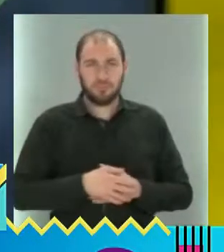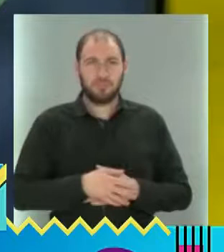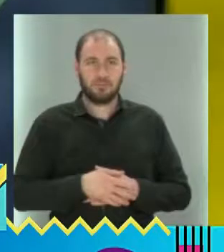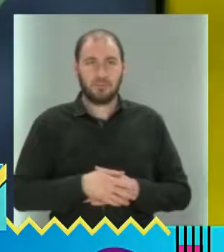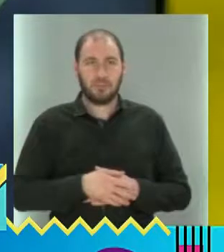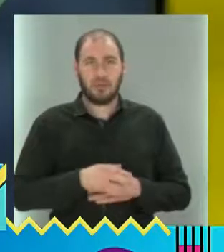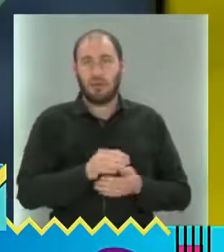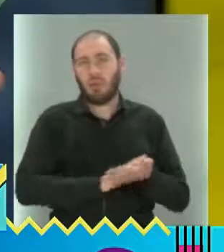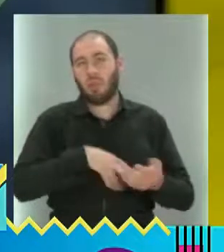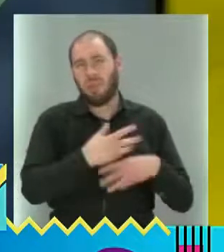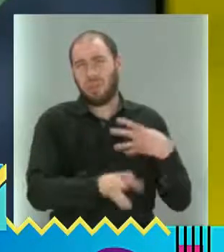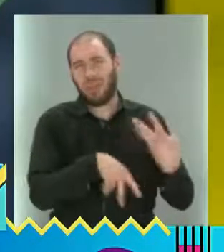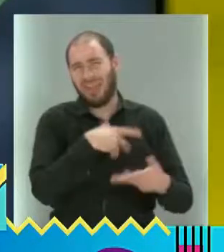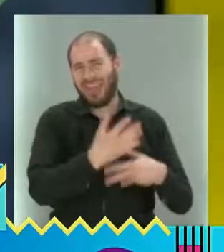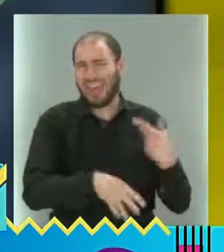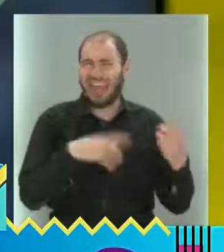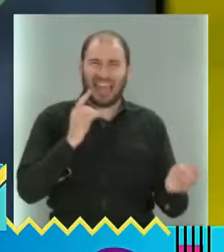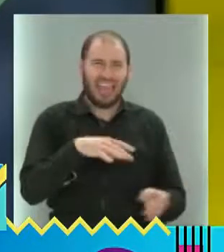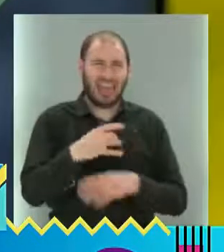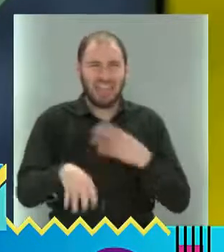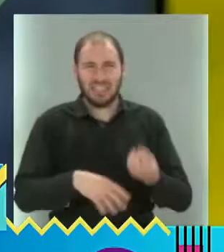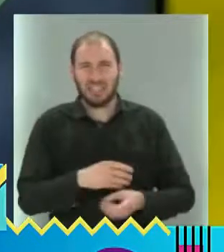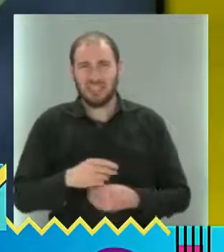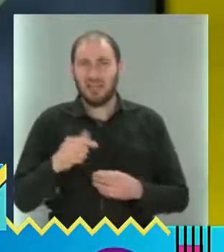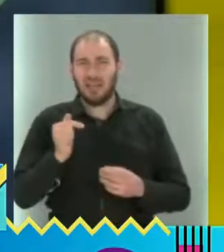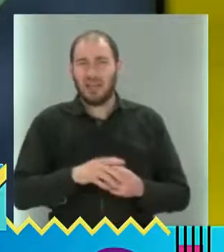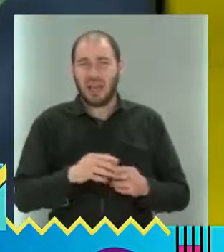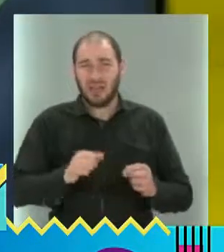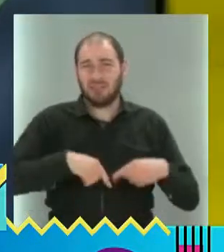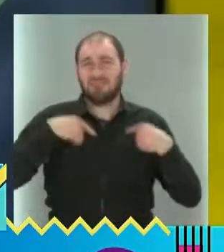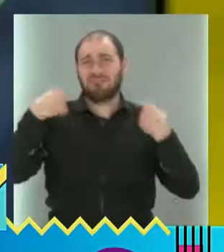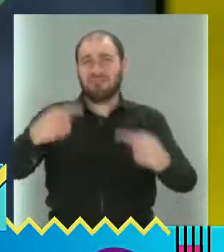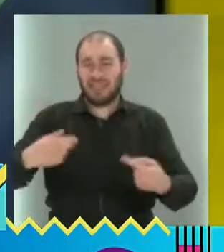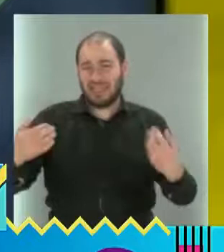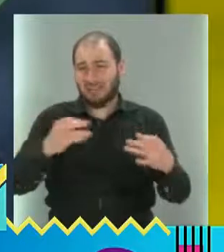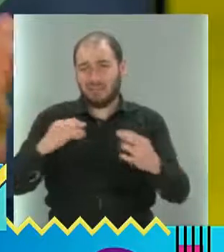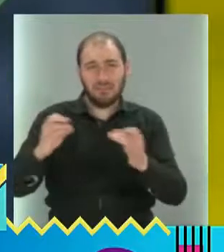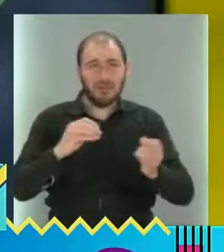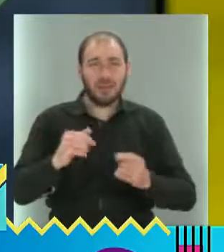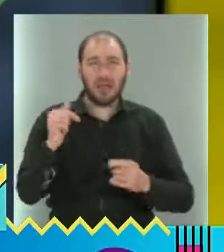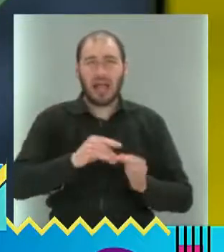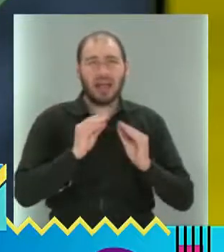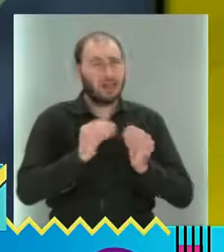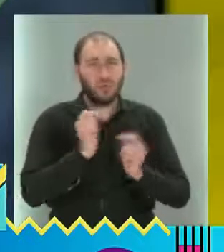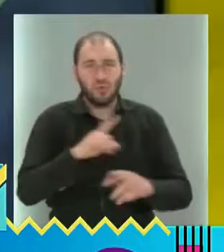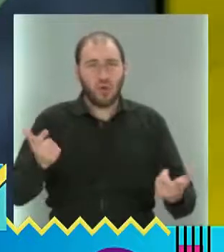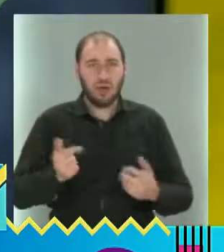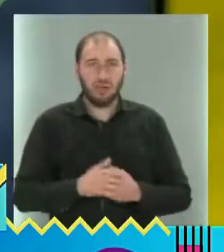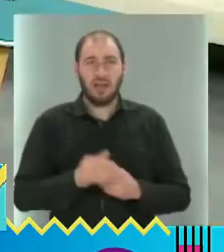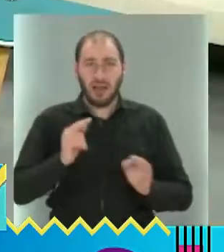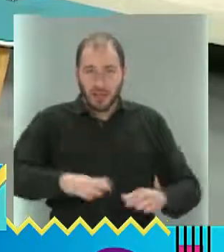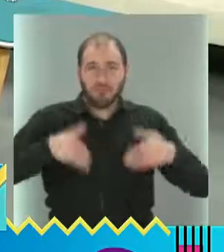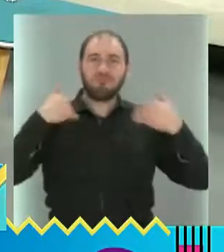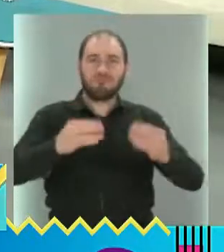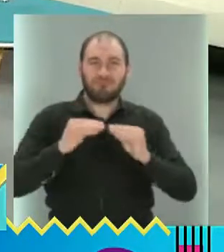Básicamente. Una madeja de cosas, de crítica. Se estaba yendo un arbitraje. ¿Ah? Porque teóricamente no se estaba discutiendo si iba un